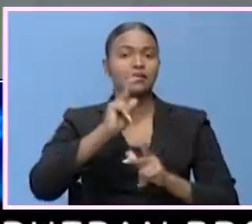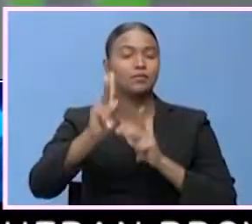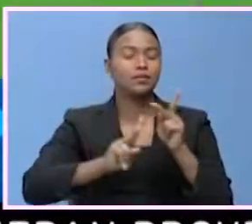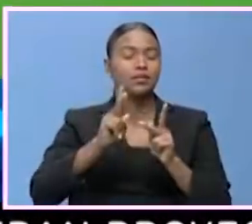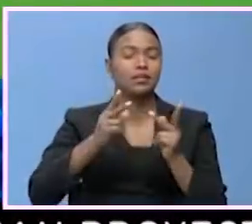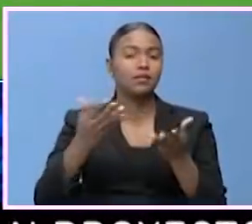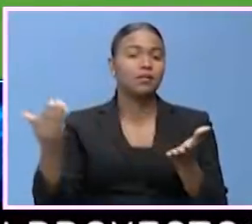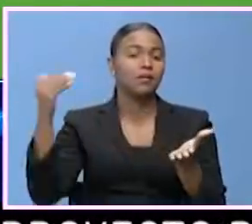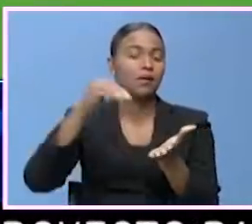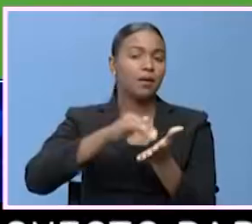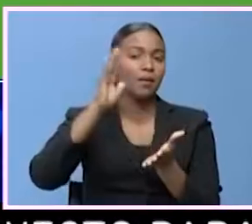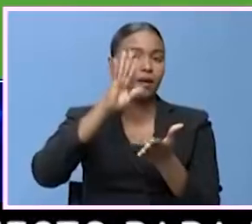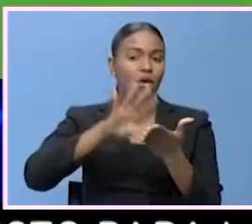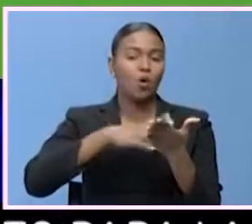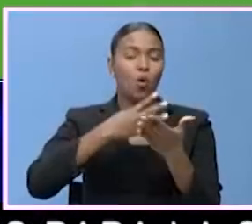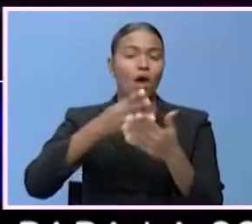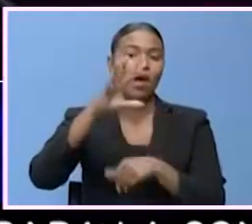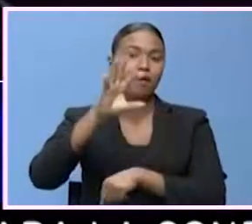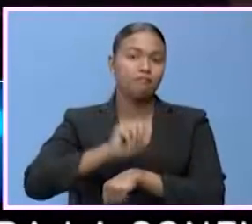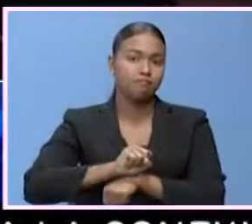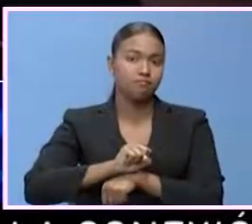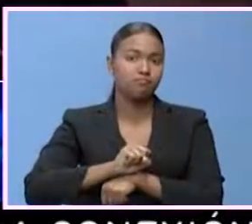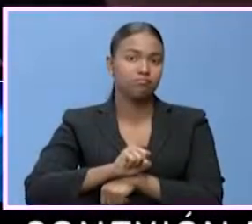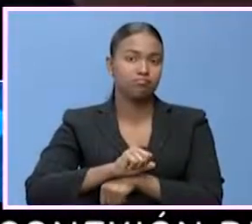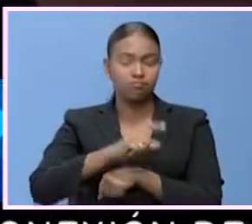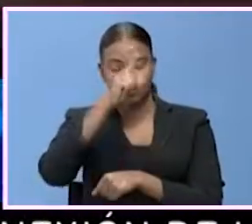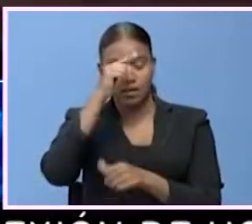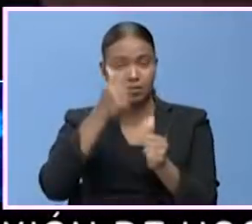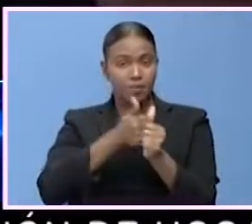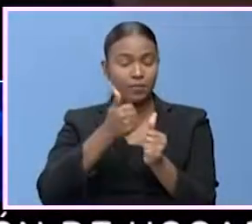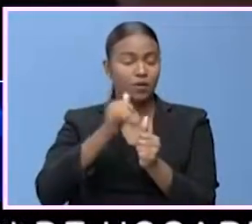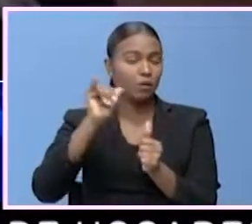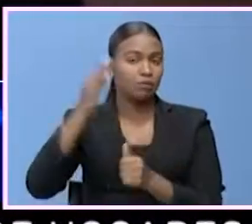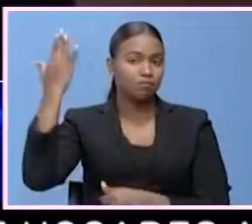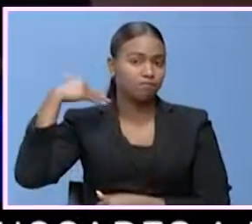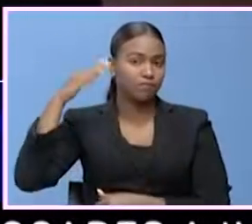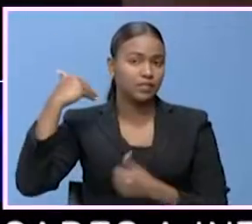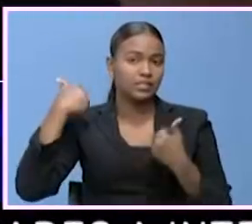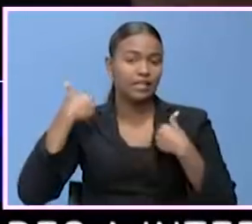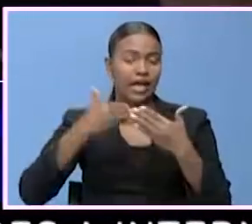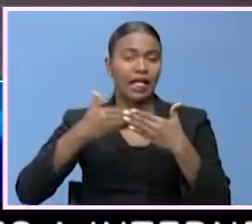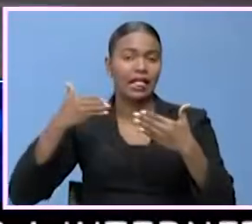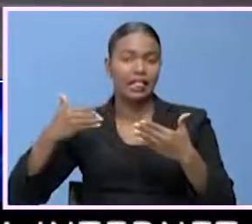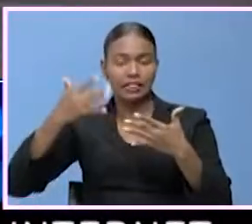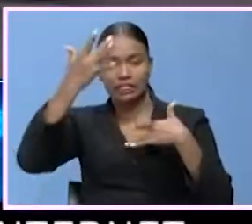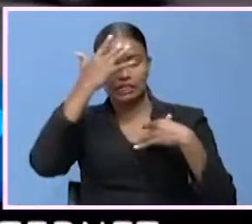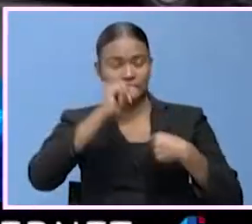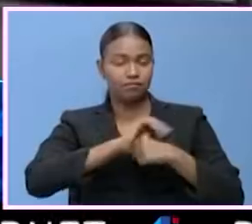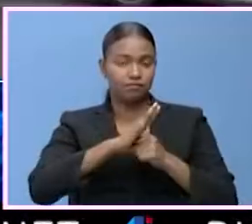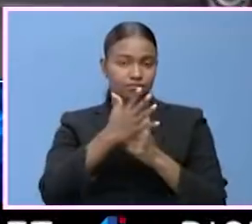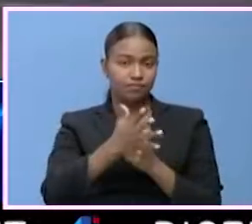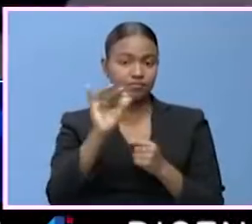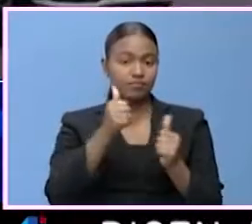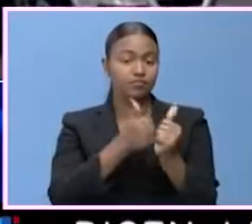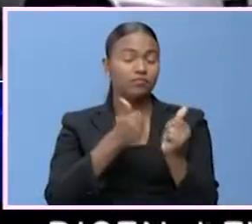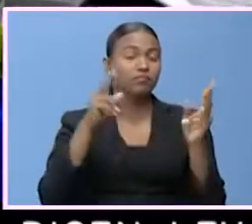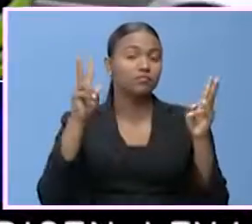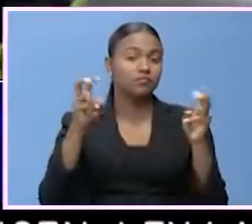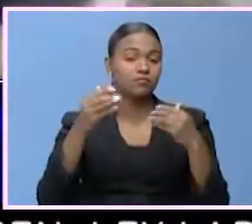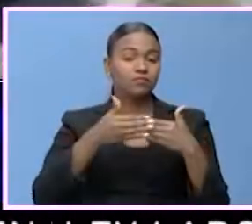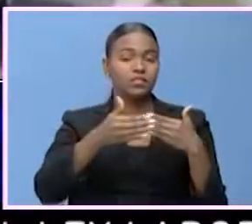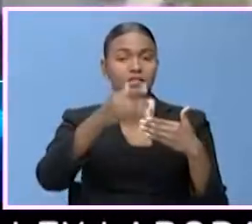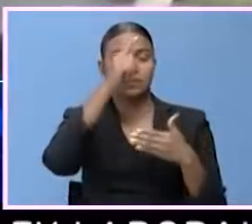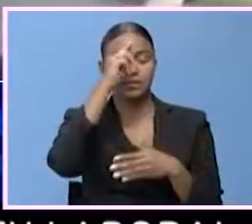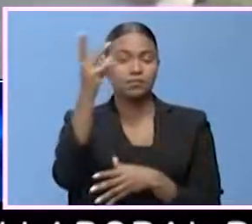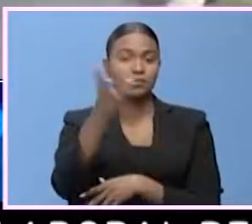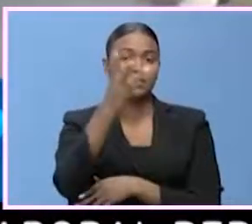ciudadanía retornará a su horario habitual. Es el mismo que tenía antes de la pandemia del COVID-19. En ese sentido, a partir